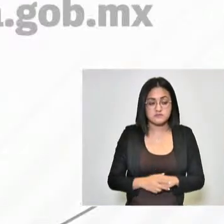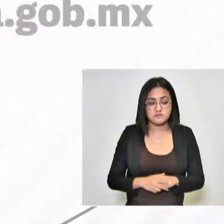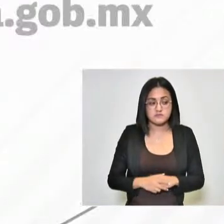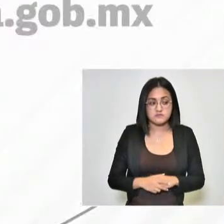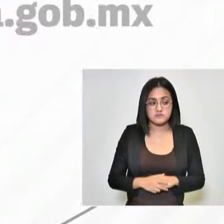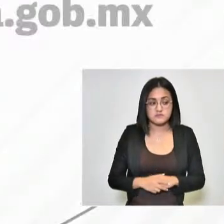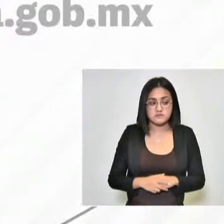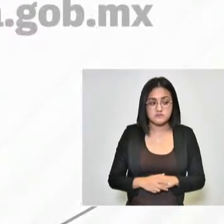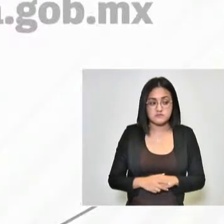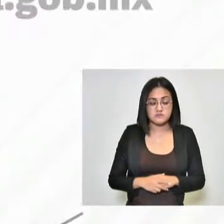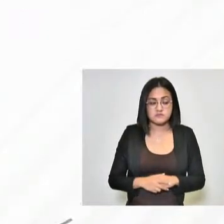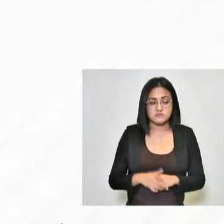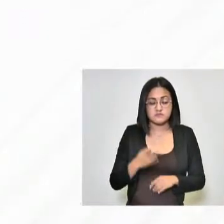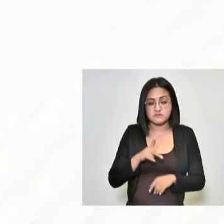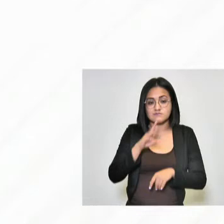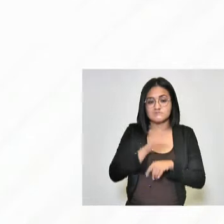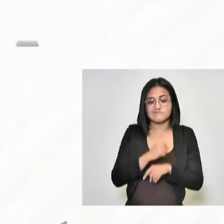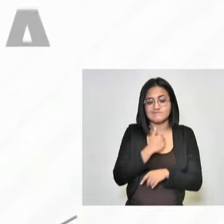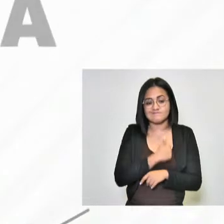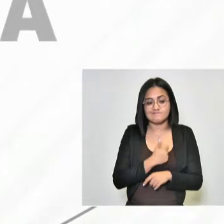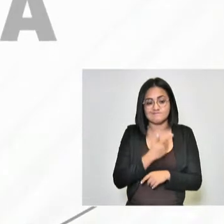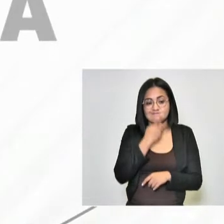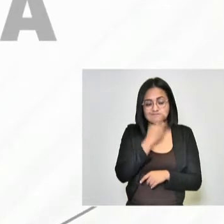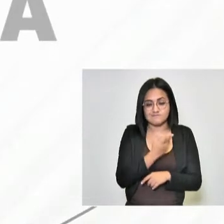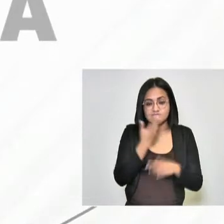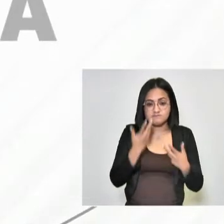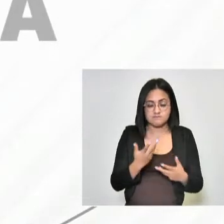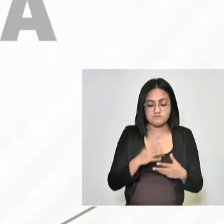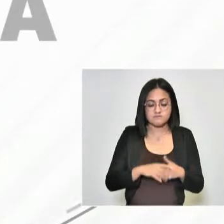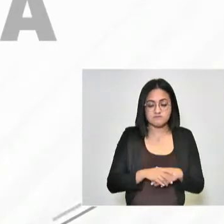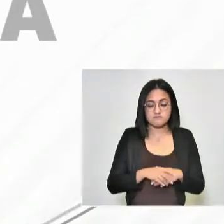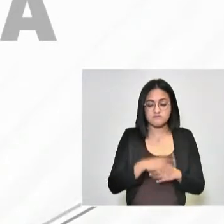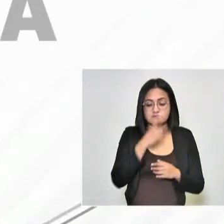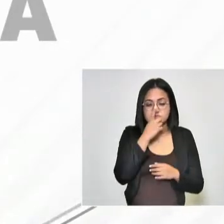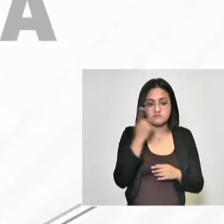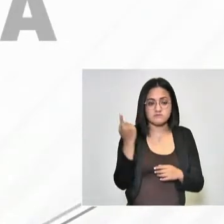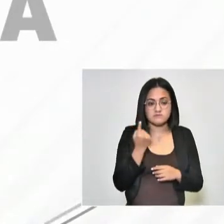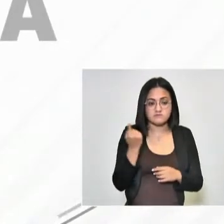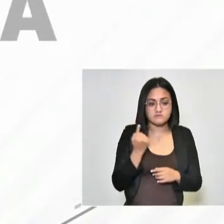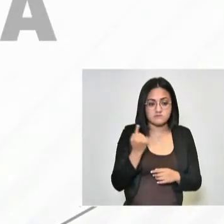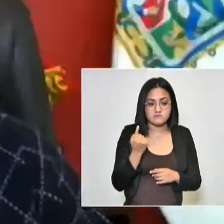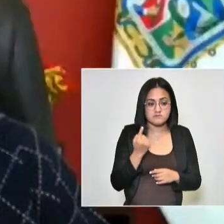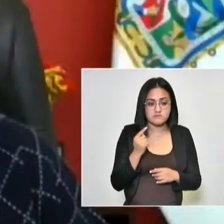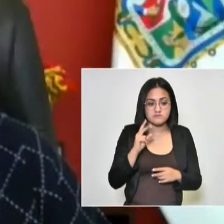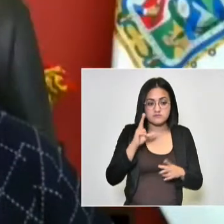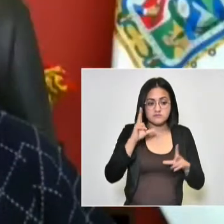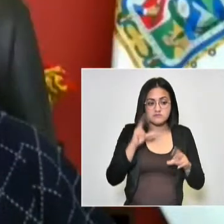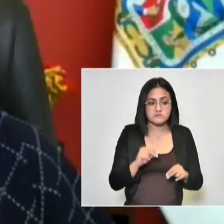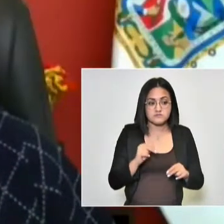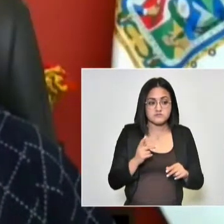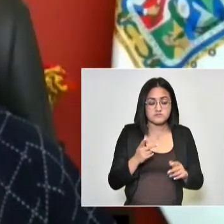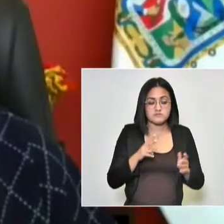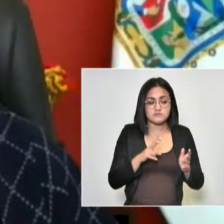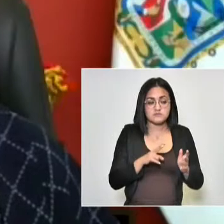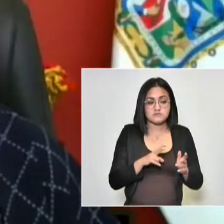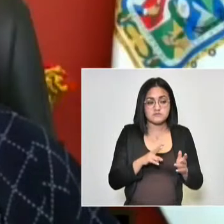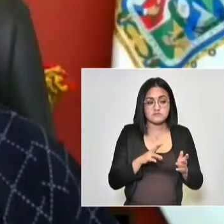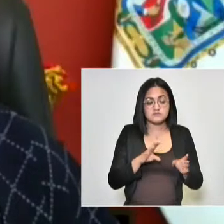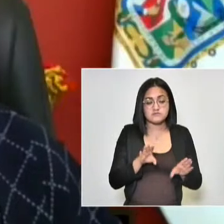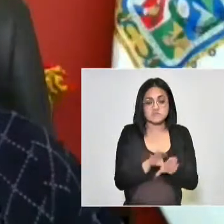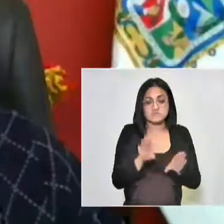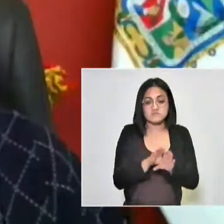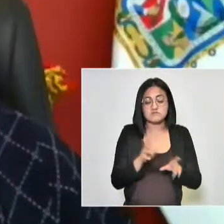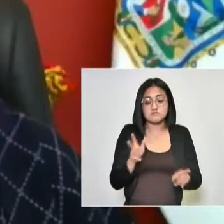Gracias, gobernador, con su permiso. Nada más comentar y confirmar que no se trató de un linchamiento